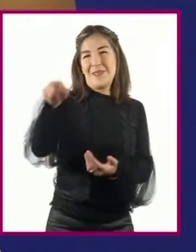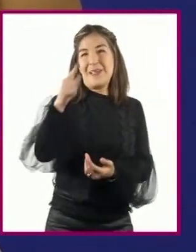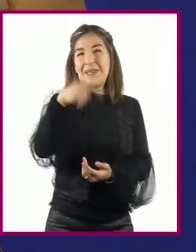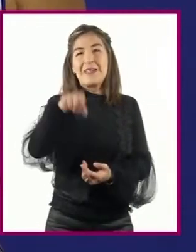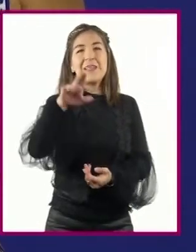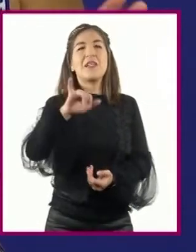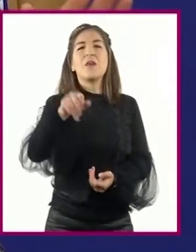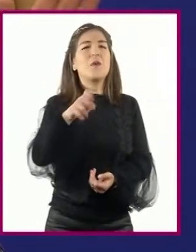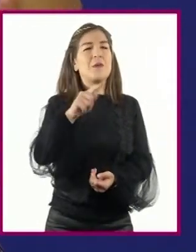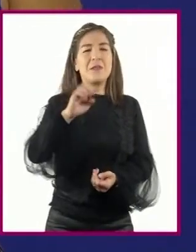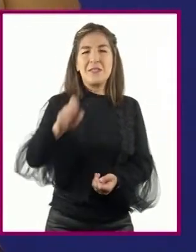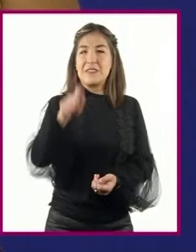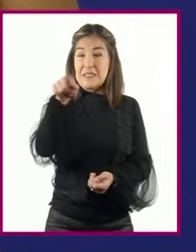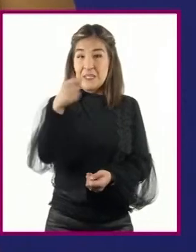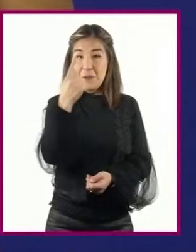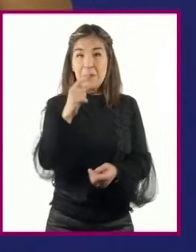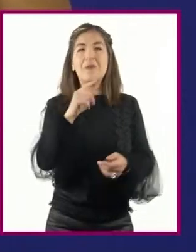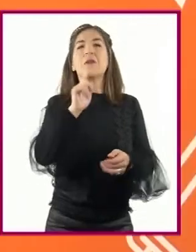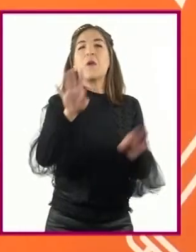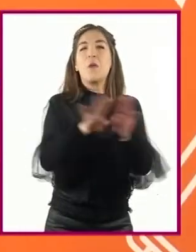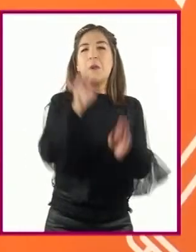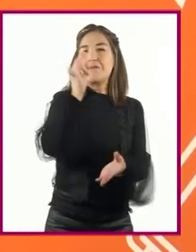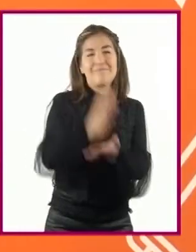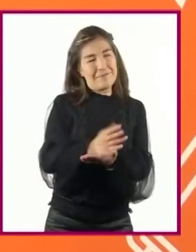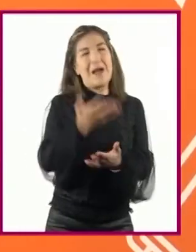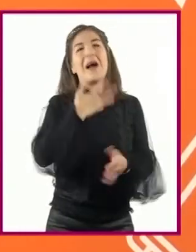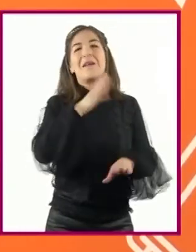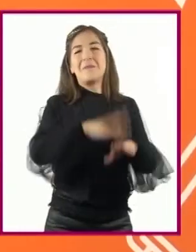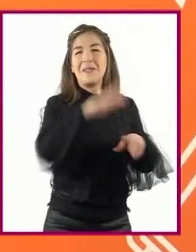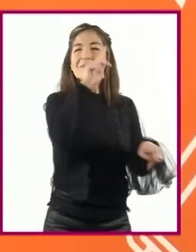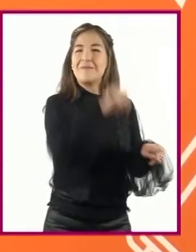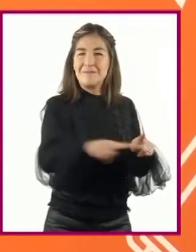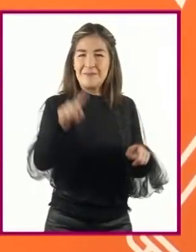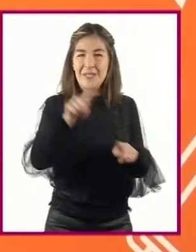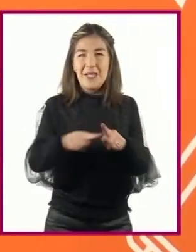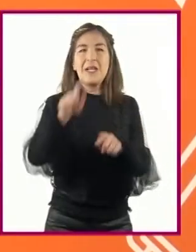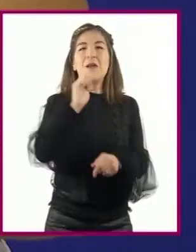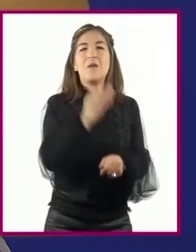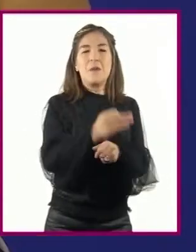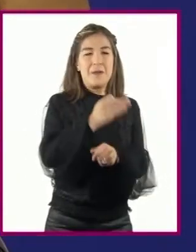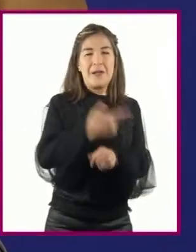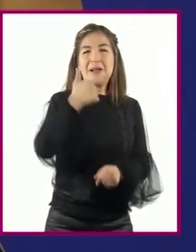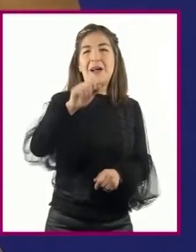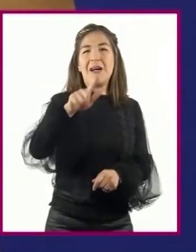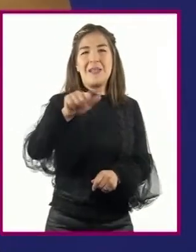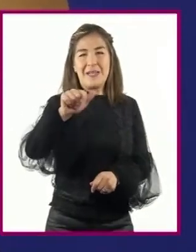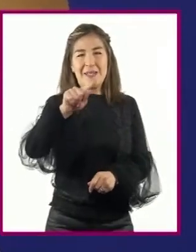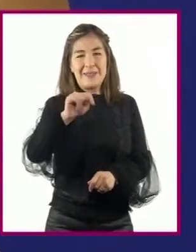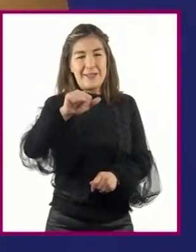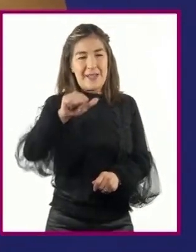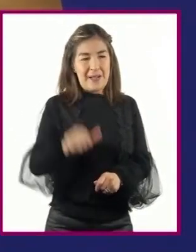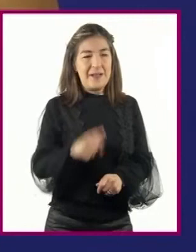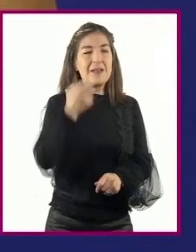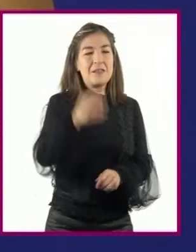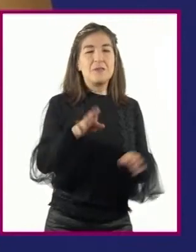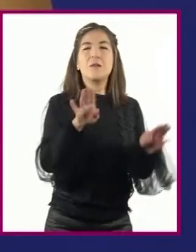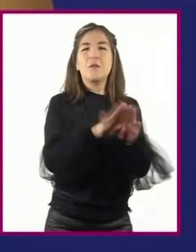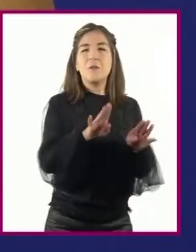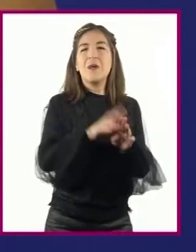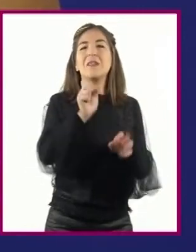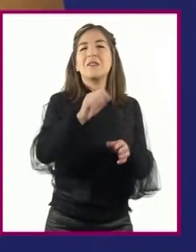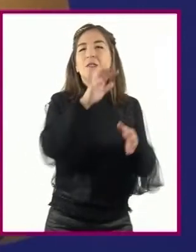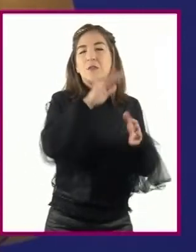de ninguna manera su única obra. Ya mencionamos La Galatea, que es una novela